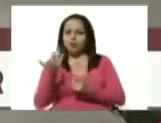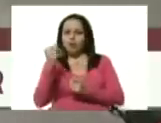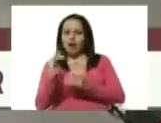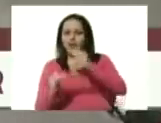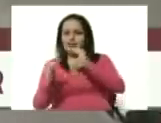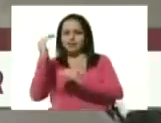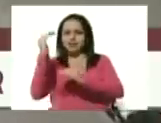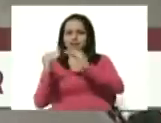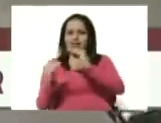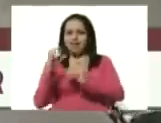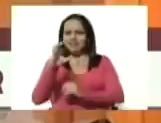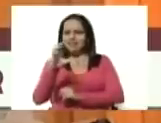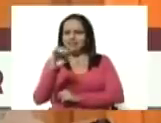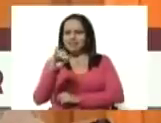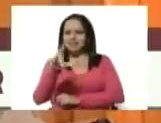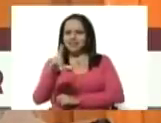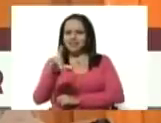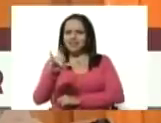2.40. No, no, no.